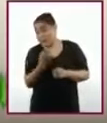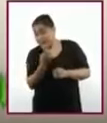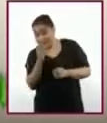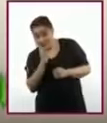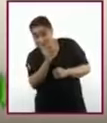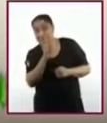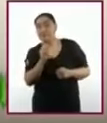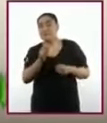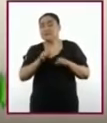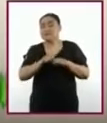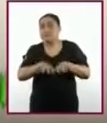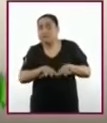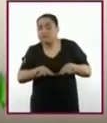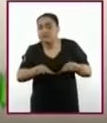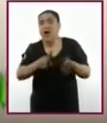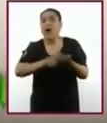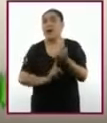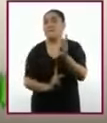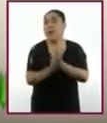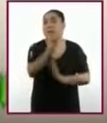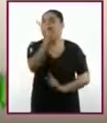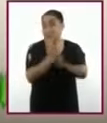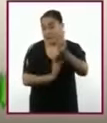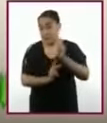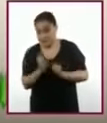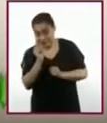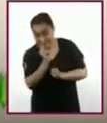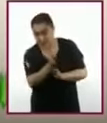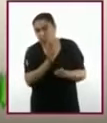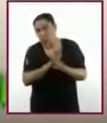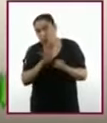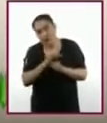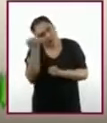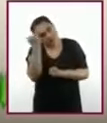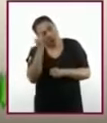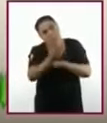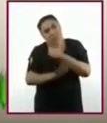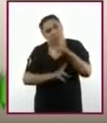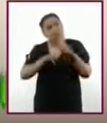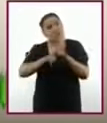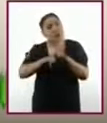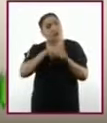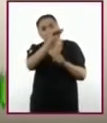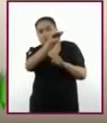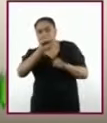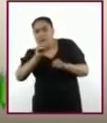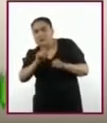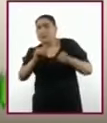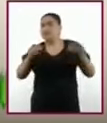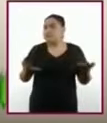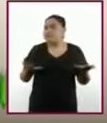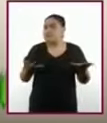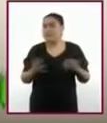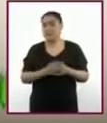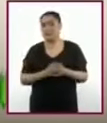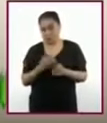alimentaria de un pastizal. ¿Qué animal herbívoro pondrías en el lugar que está vacío? ¿Te doy una